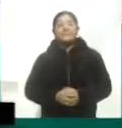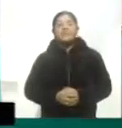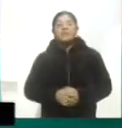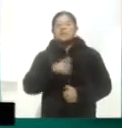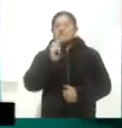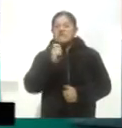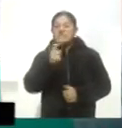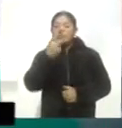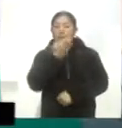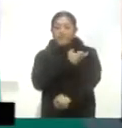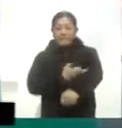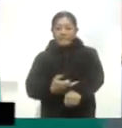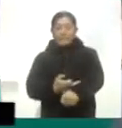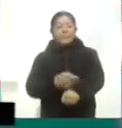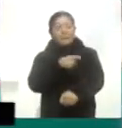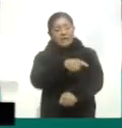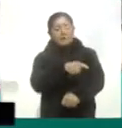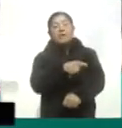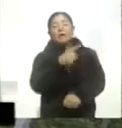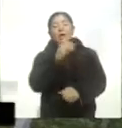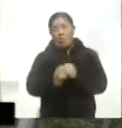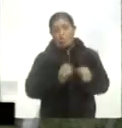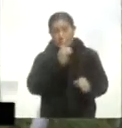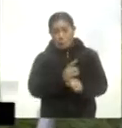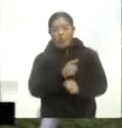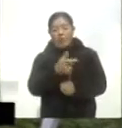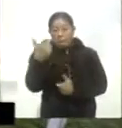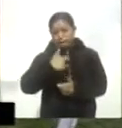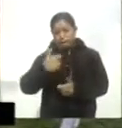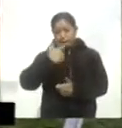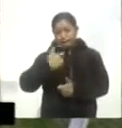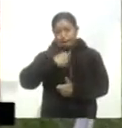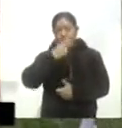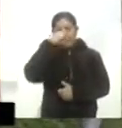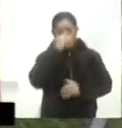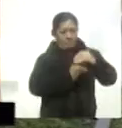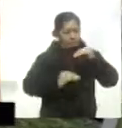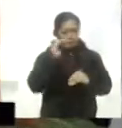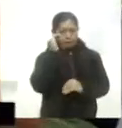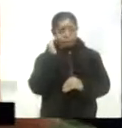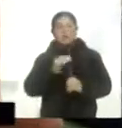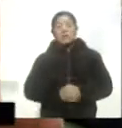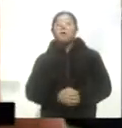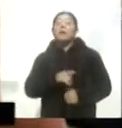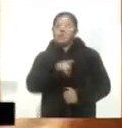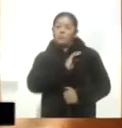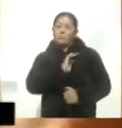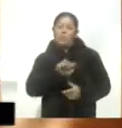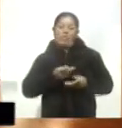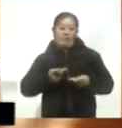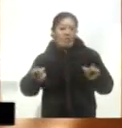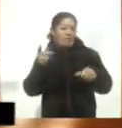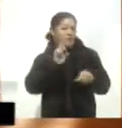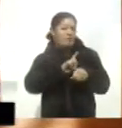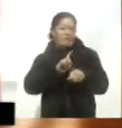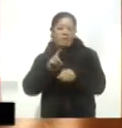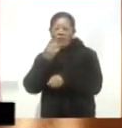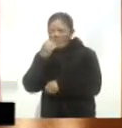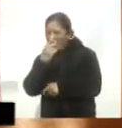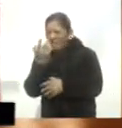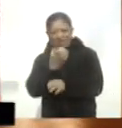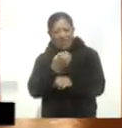una familia tlaxcalteca con oportunidad de tener un ingreso para salir adelante y enfrentar gastos cotidianos. Durante la entrega